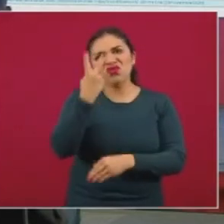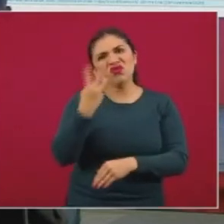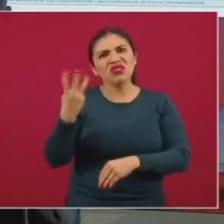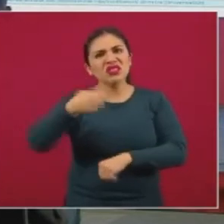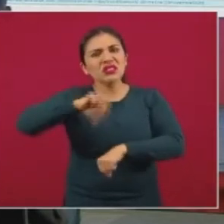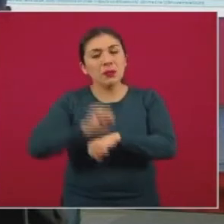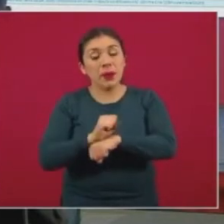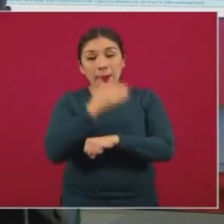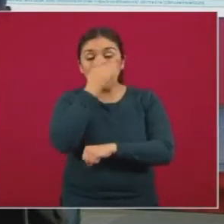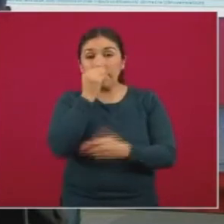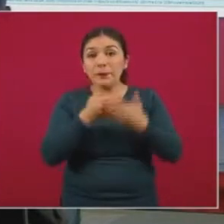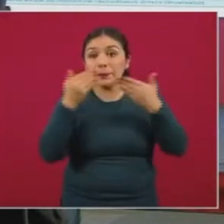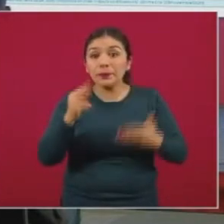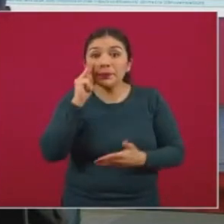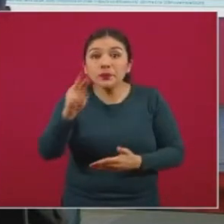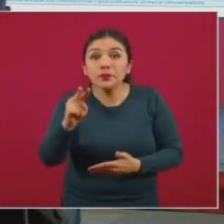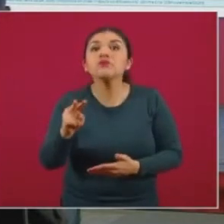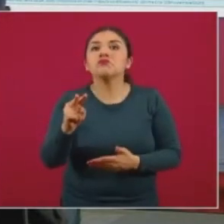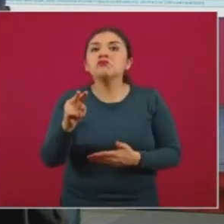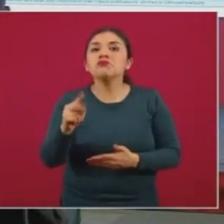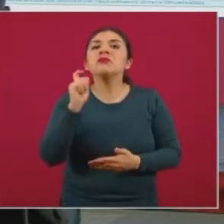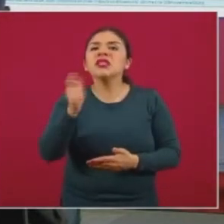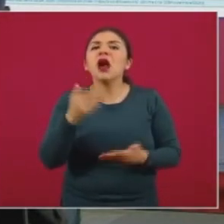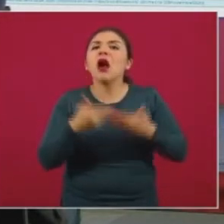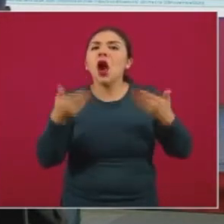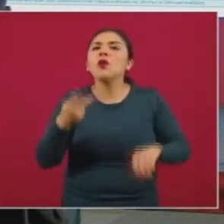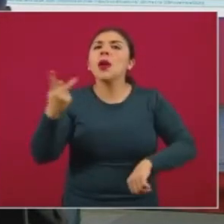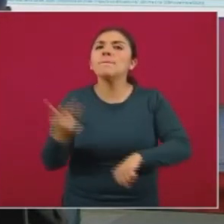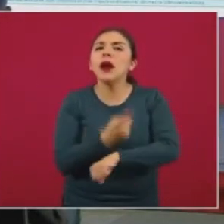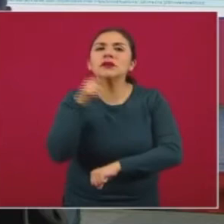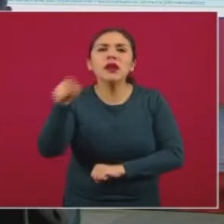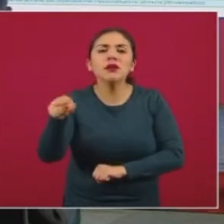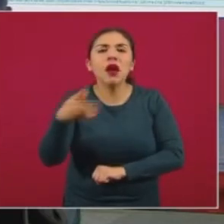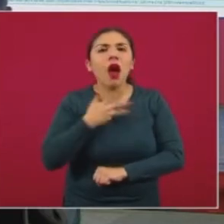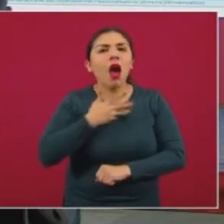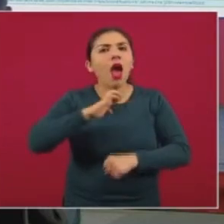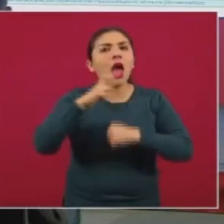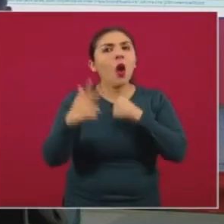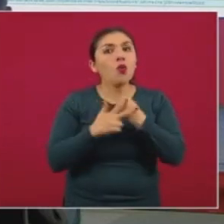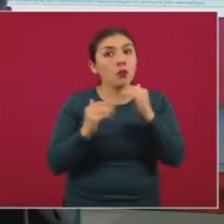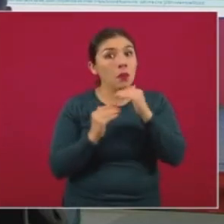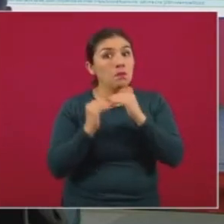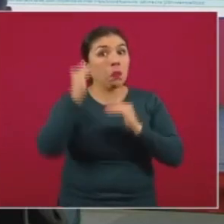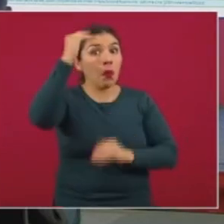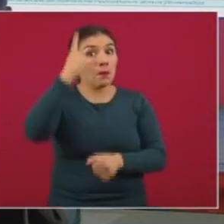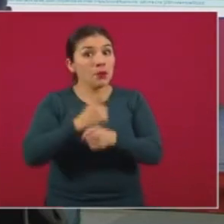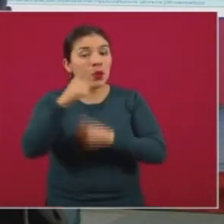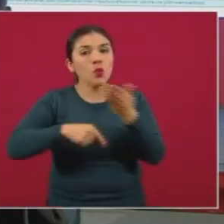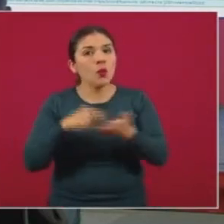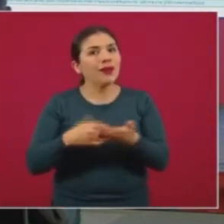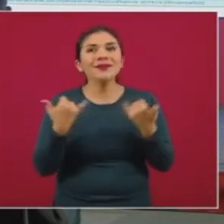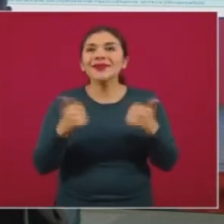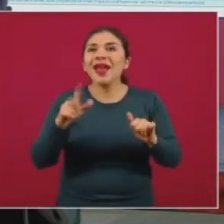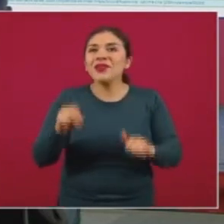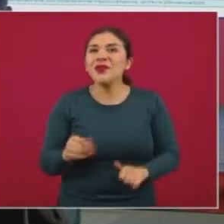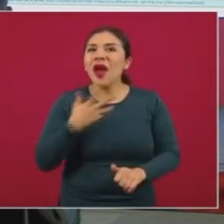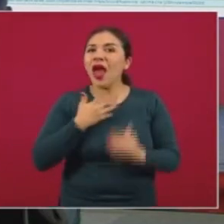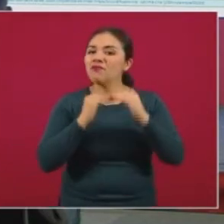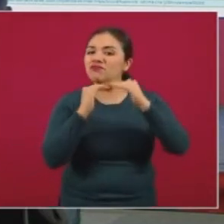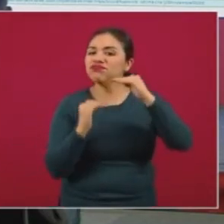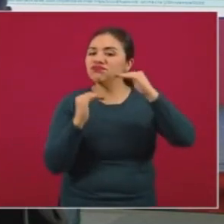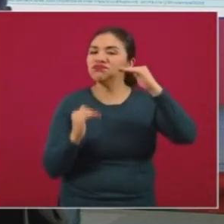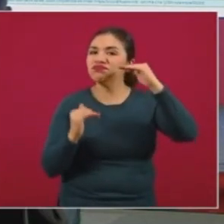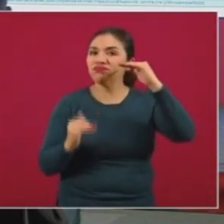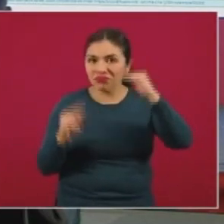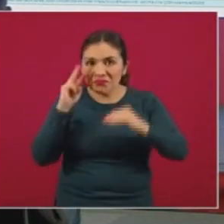semanas, pero aquí vemos precisamente lo que está generando que Europa ya no sea el primer lugar o que no esté contribuyendo